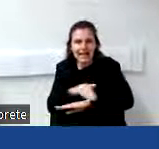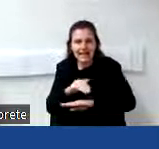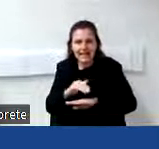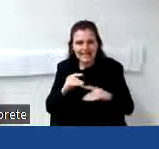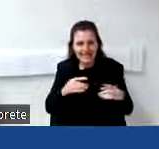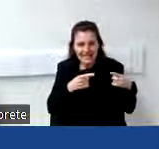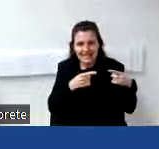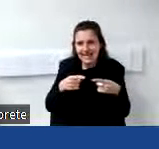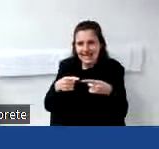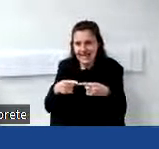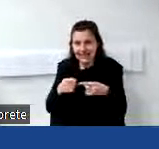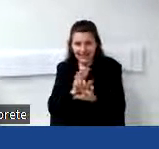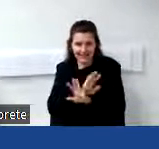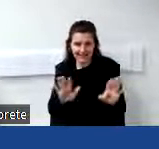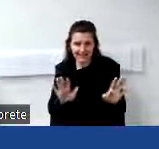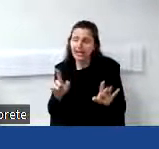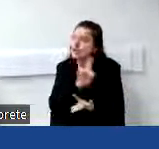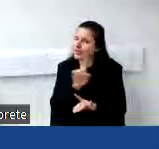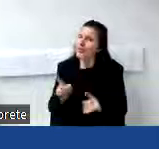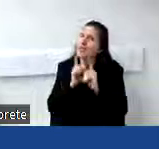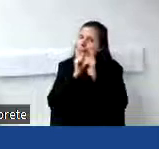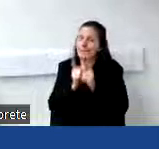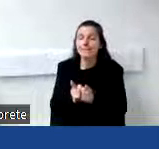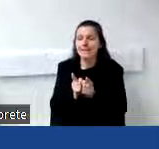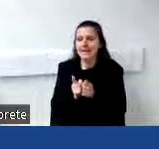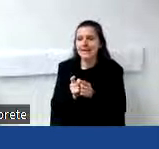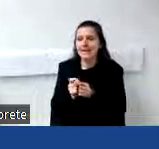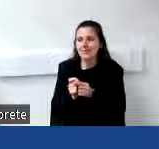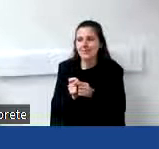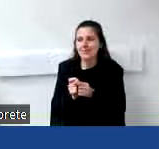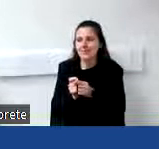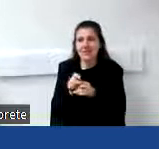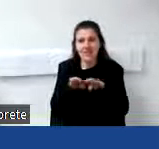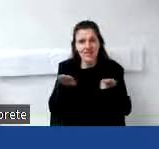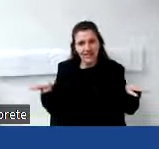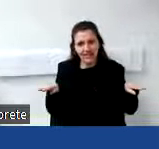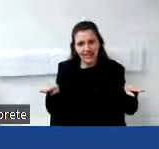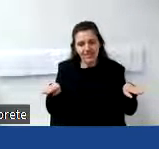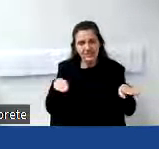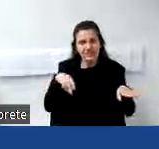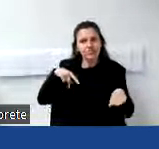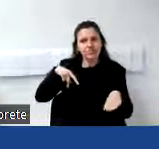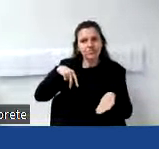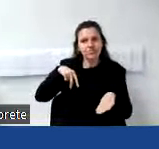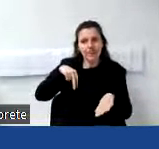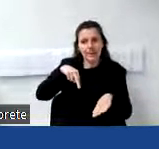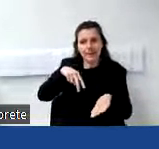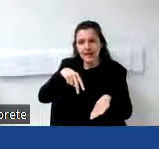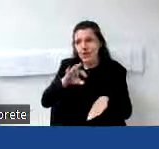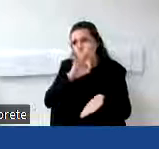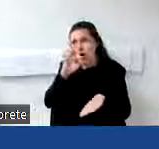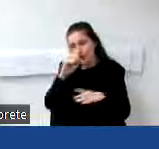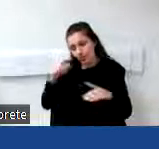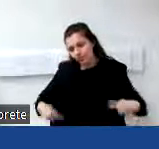a la altura, ¿no?, en cuanto a las baldosas, bueno, en cuanto al piso en general, ¿no? No es lo mismo, por supuesto, caminar sobre